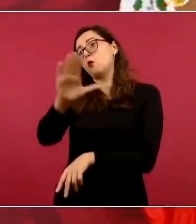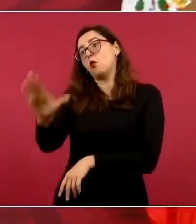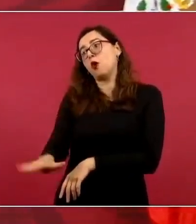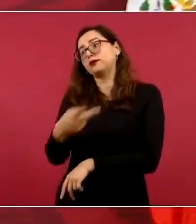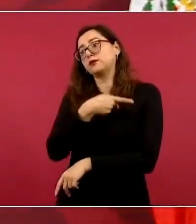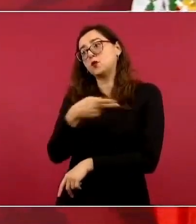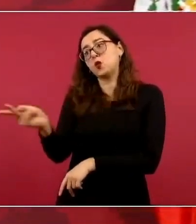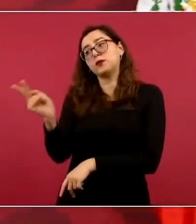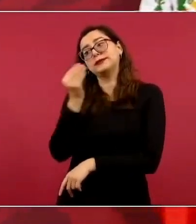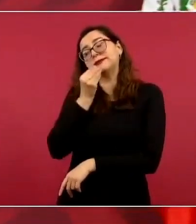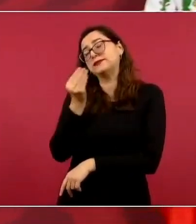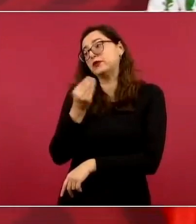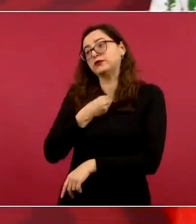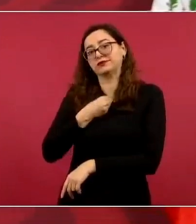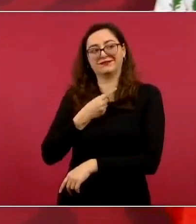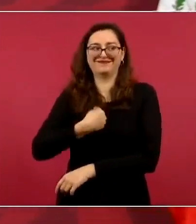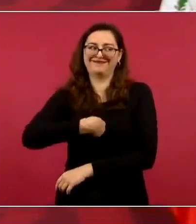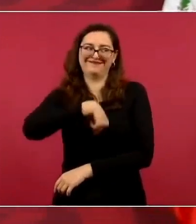no aceptamos eso.